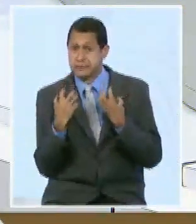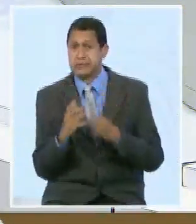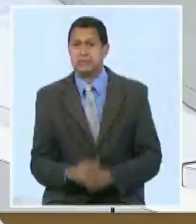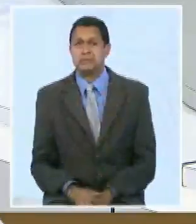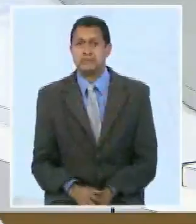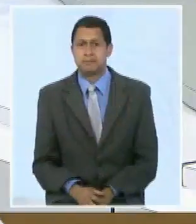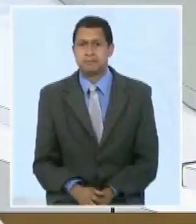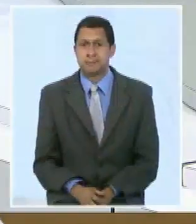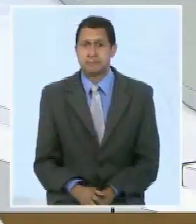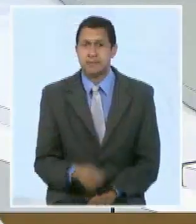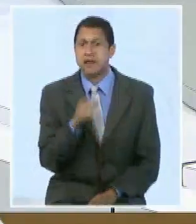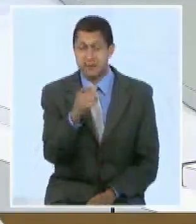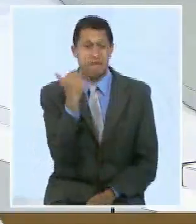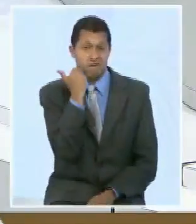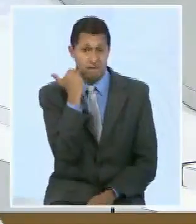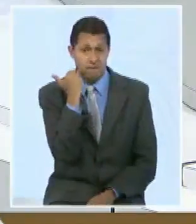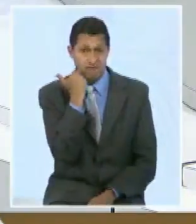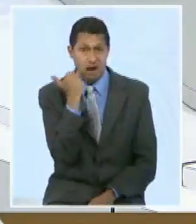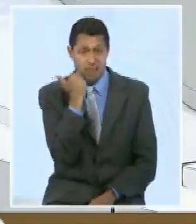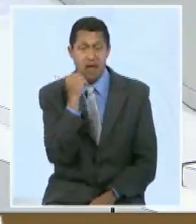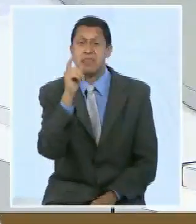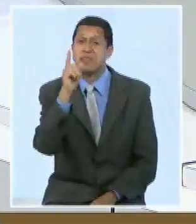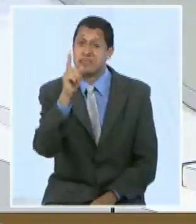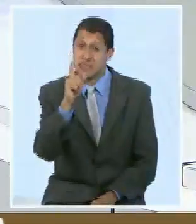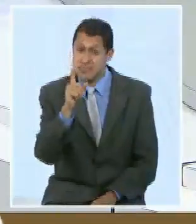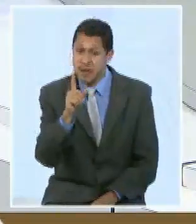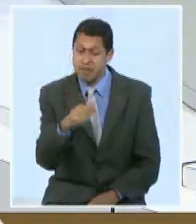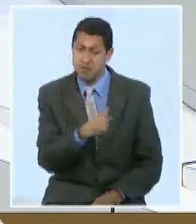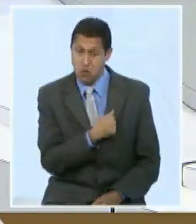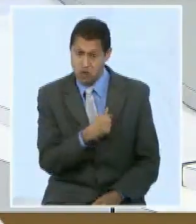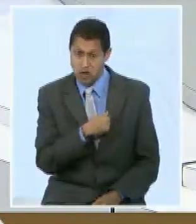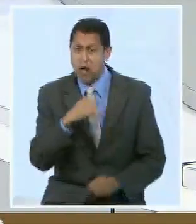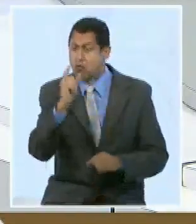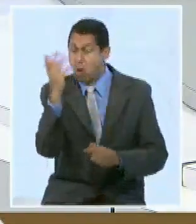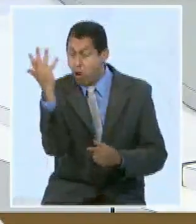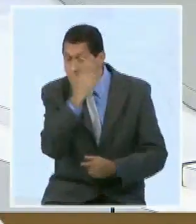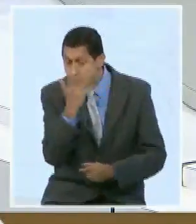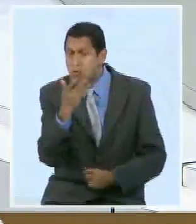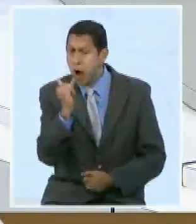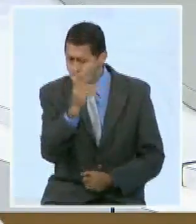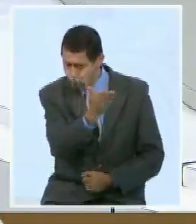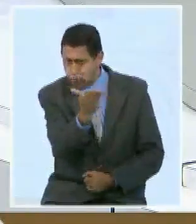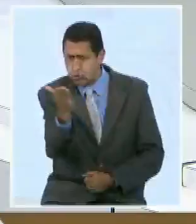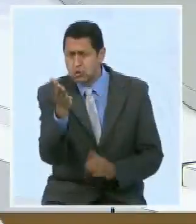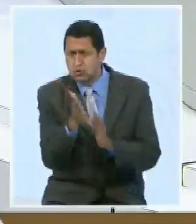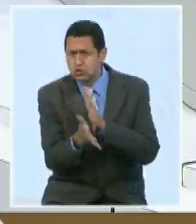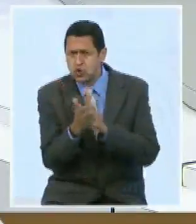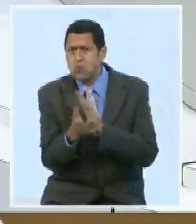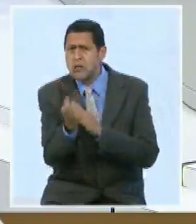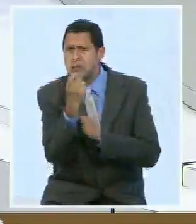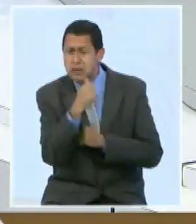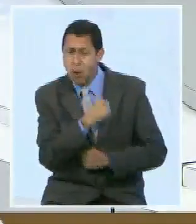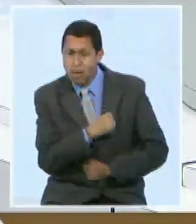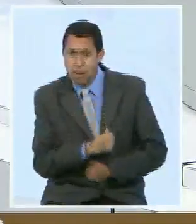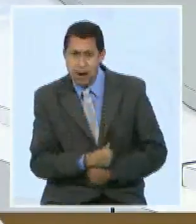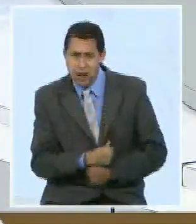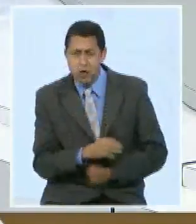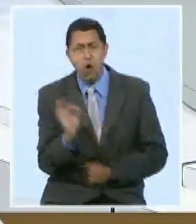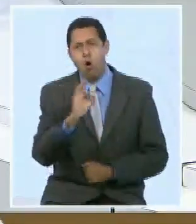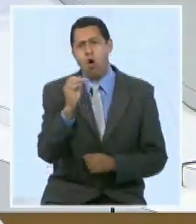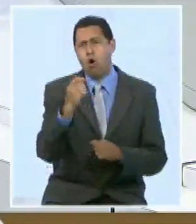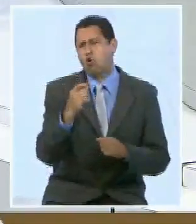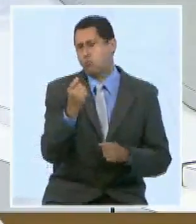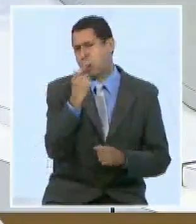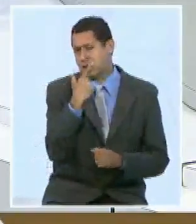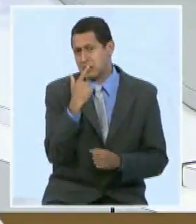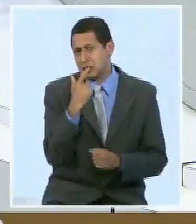y sobre las enfermedades coronarias y además para aclararnos todas las dudas que tiene que ver con el tratamiento quirúrgico y no quirúrgico